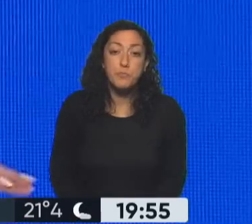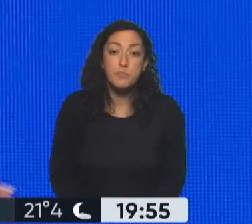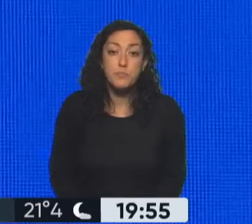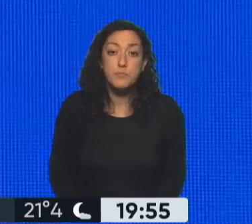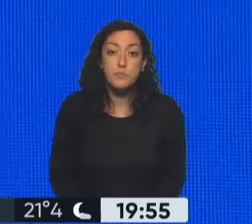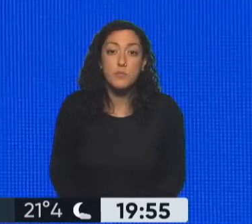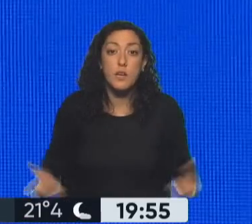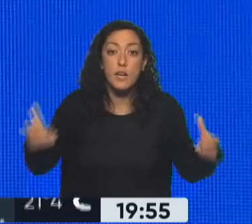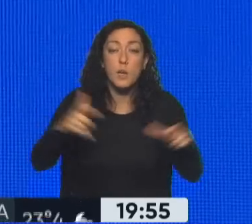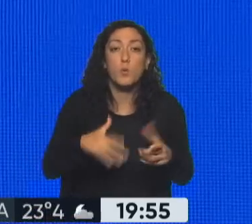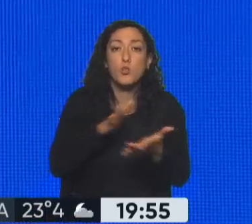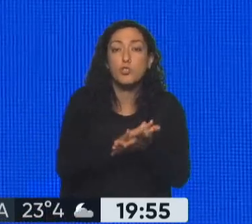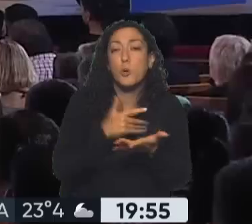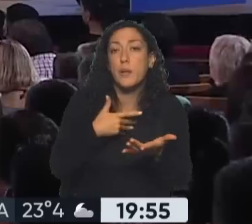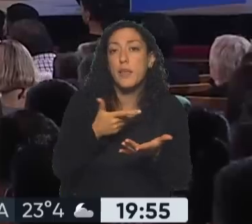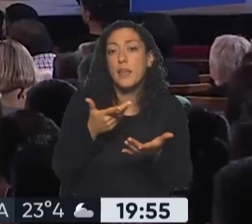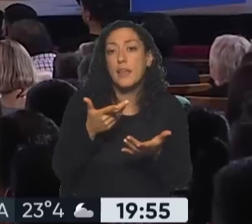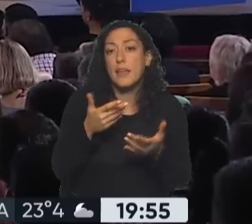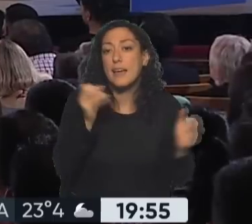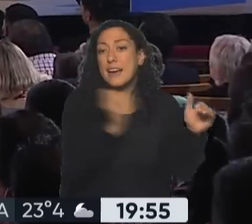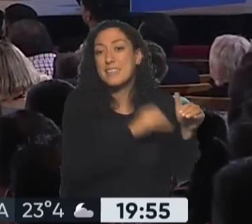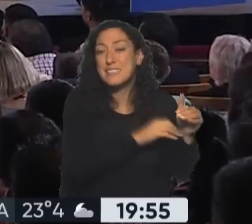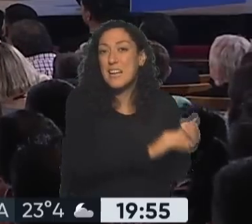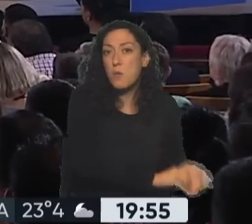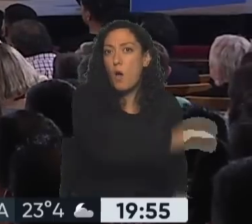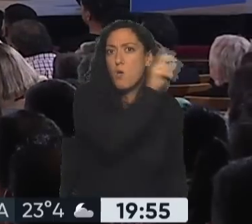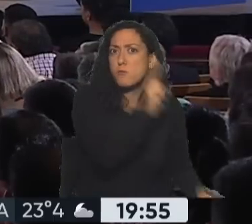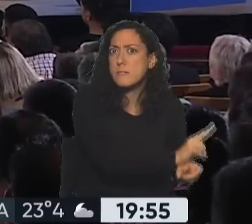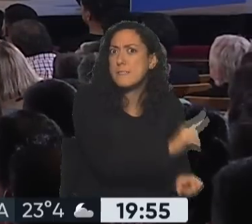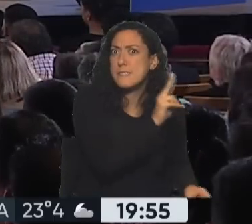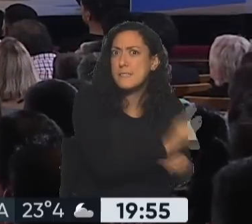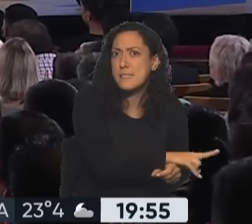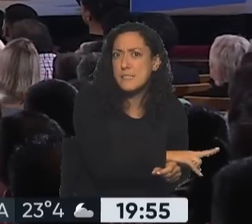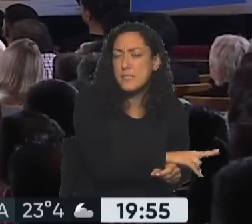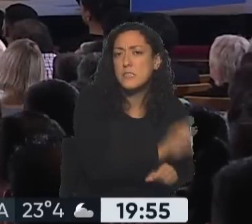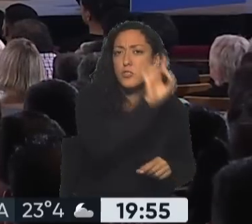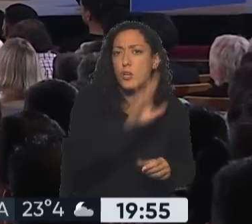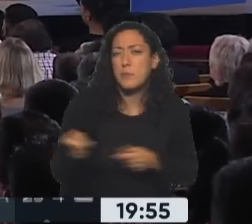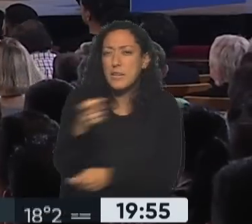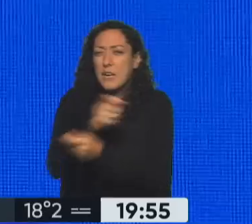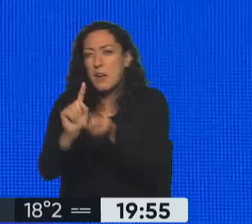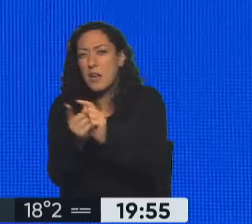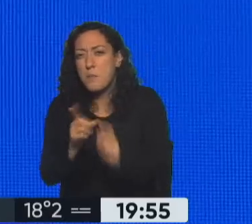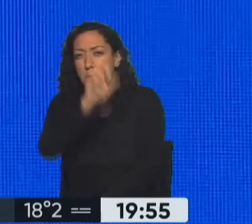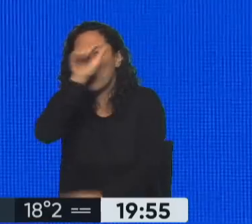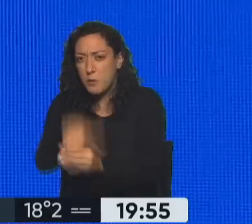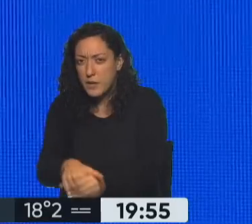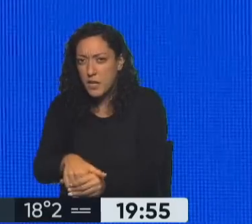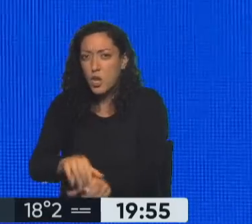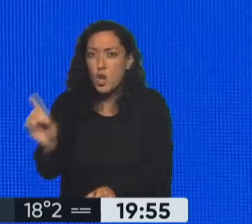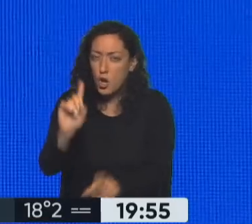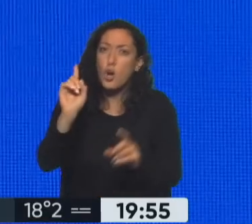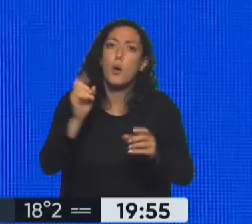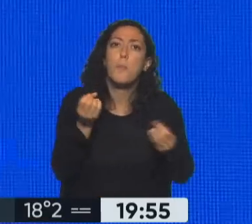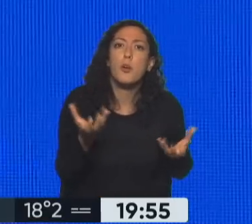sentarse sobre las reservas, porque la otra cuestión es no solamente intervenir en el mercado cambiario, sino poder hacerlo porque